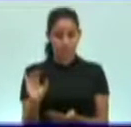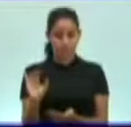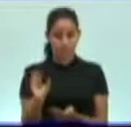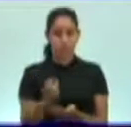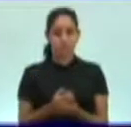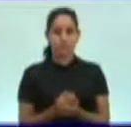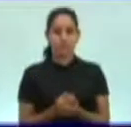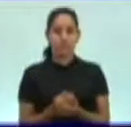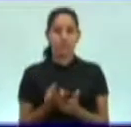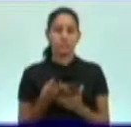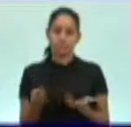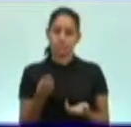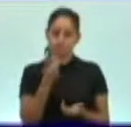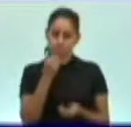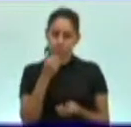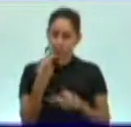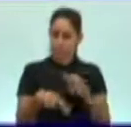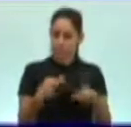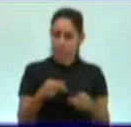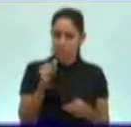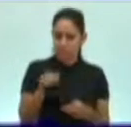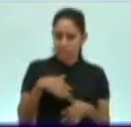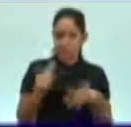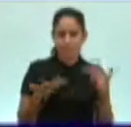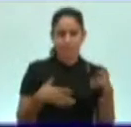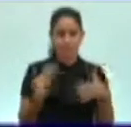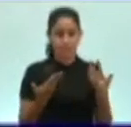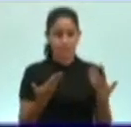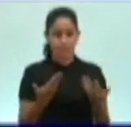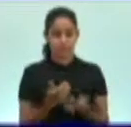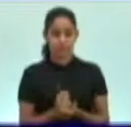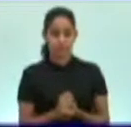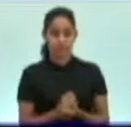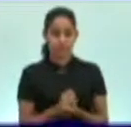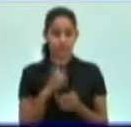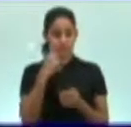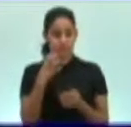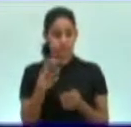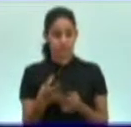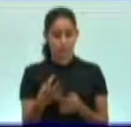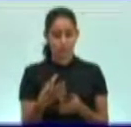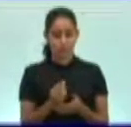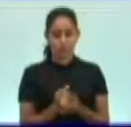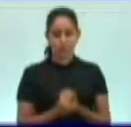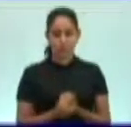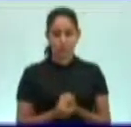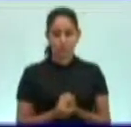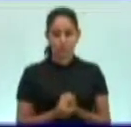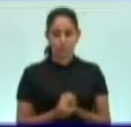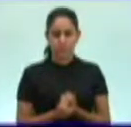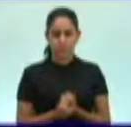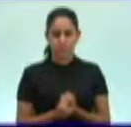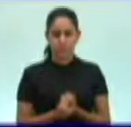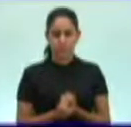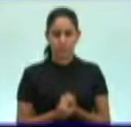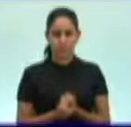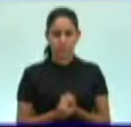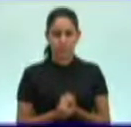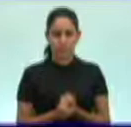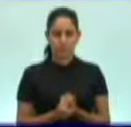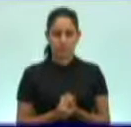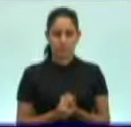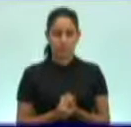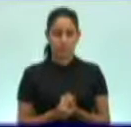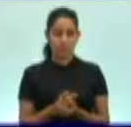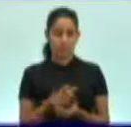pueda hacer esta actividad que, como bien presupone este resuelvo, tiene que ser